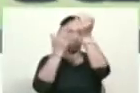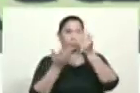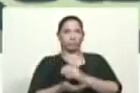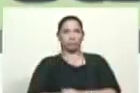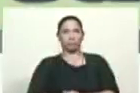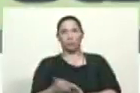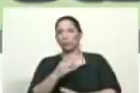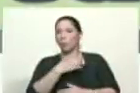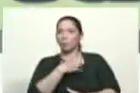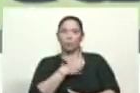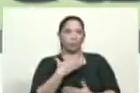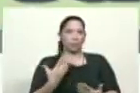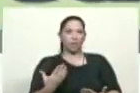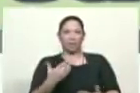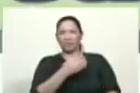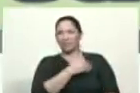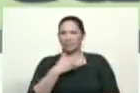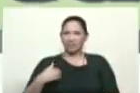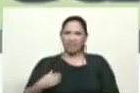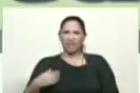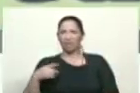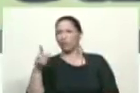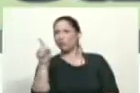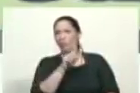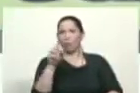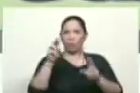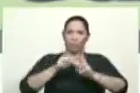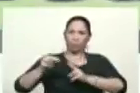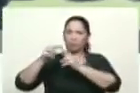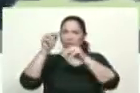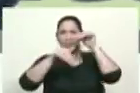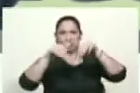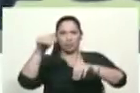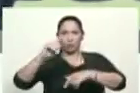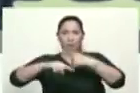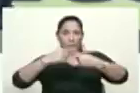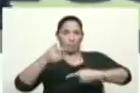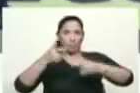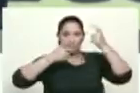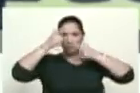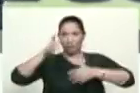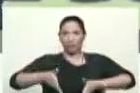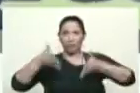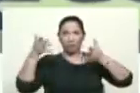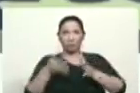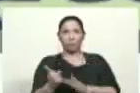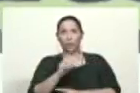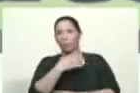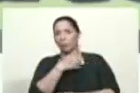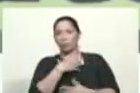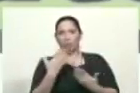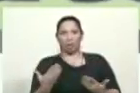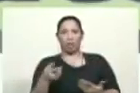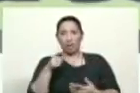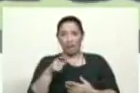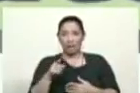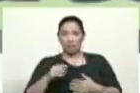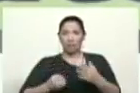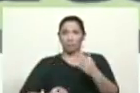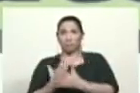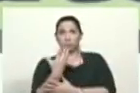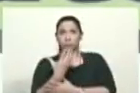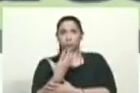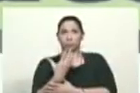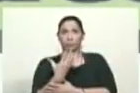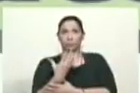No pudieron, intentaron desconocer las elecciones después que Chávez las ganó. No pudieron. Allí surgió